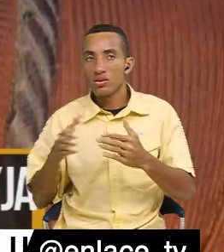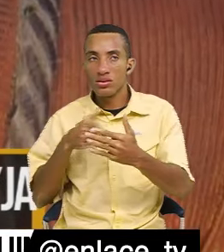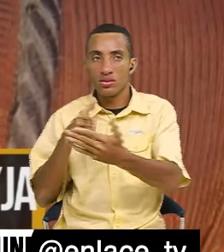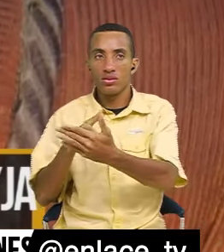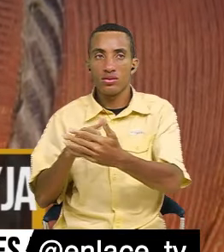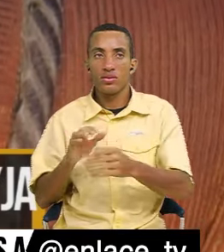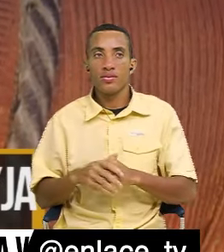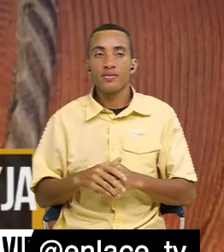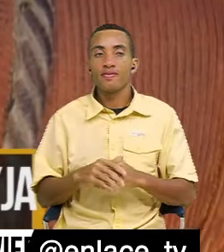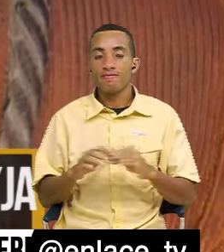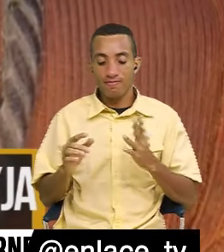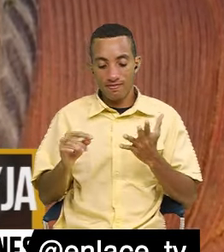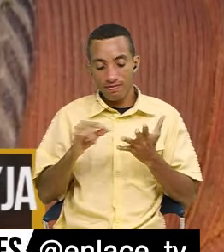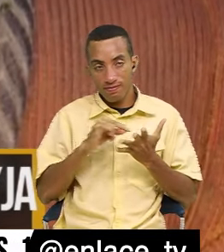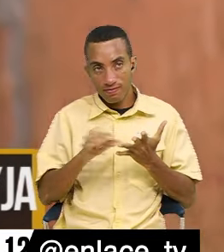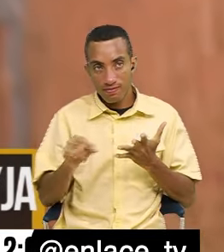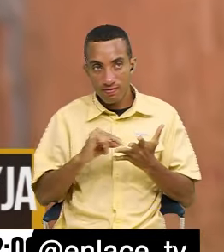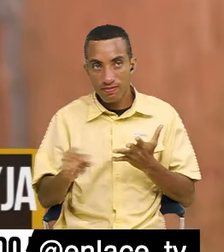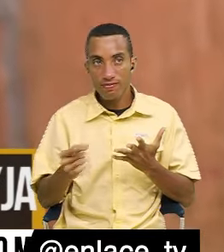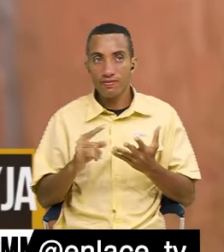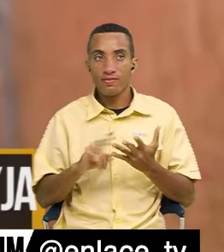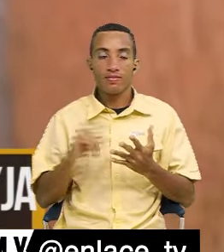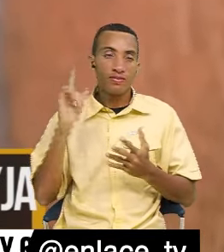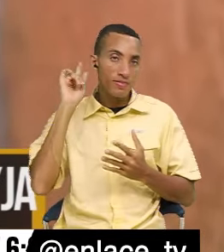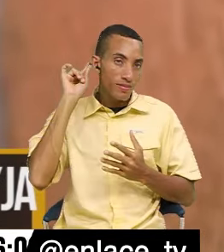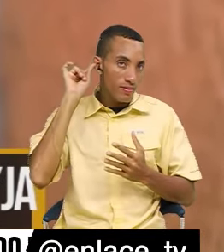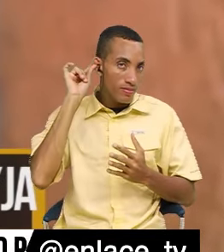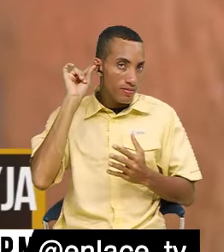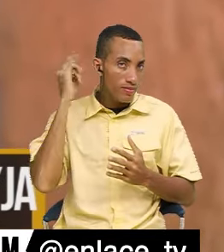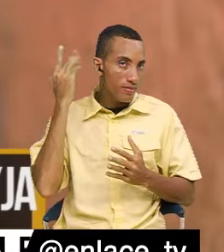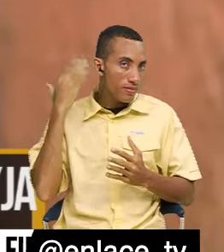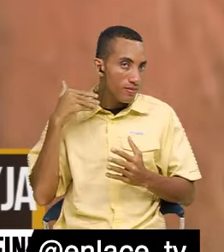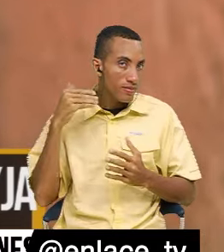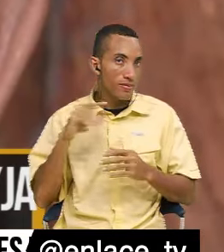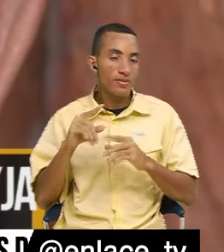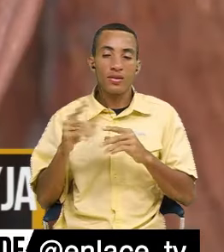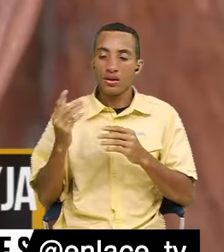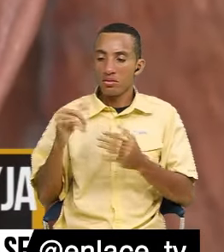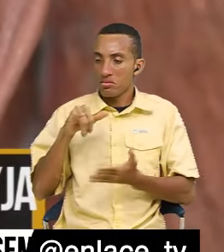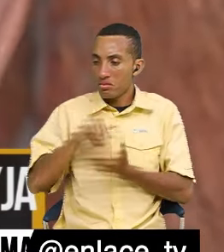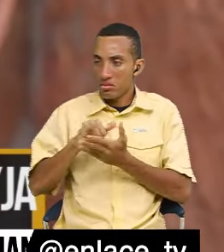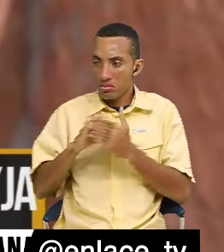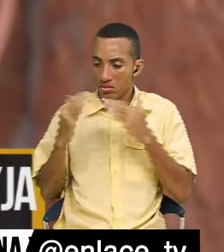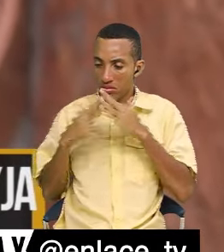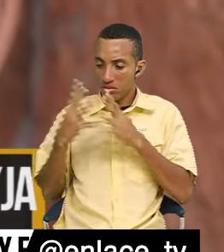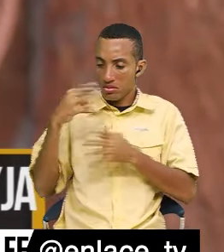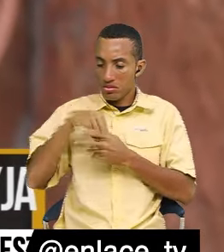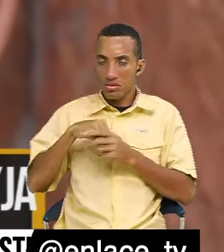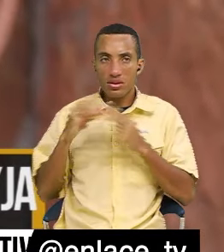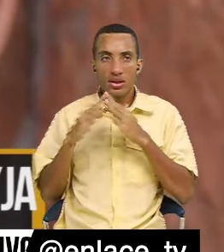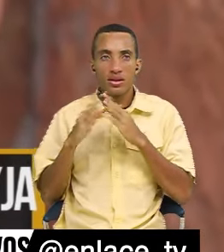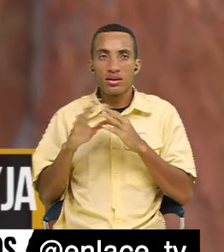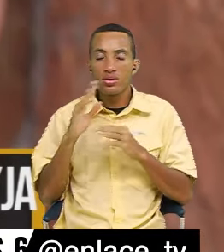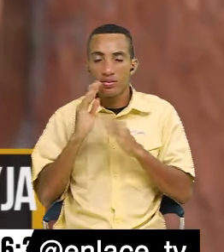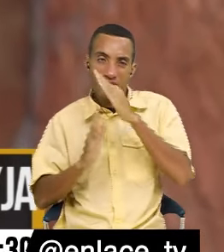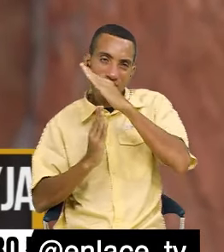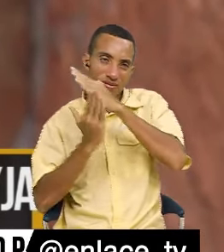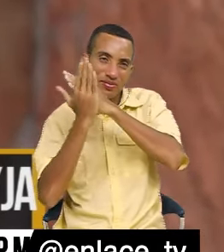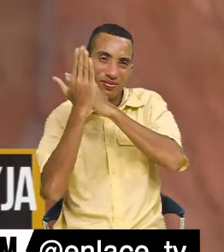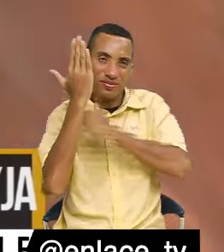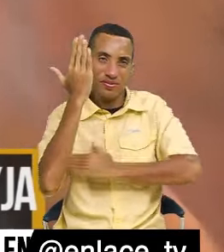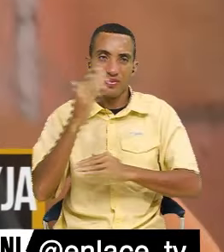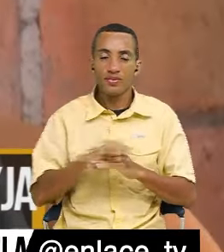Varias heridas en sus dedos de las manos, orejas y rostro recibió en su propia casa, sin entender qué fue lo que pasó la madrugada del lunes 27